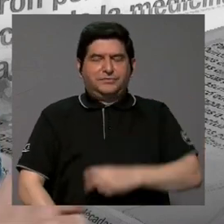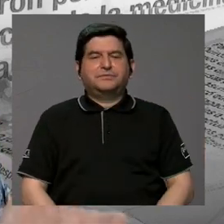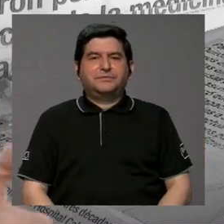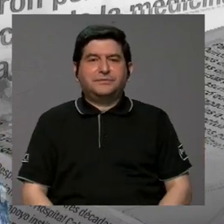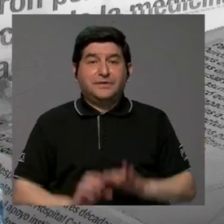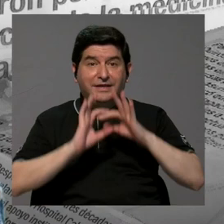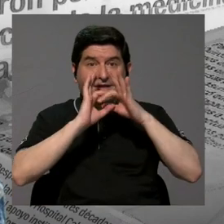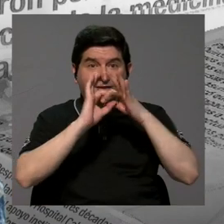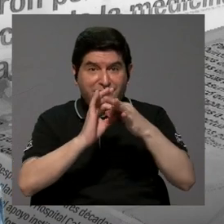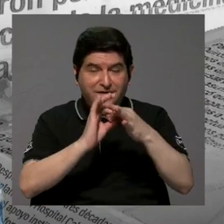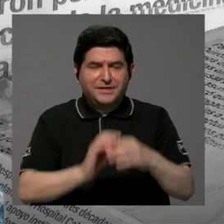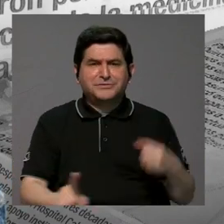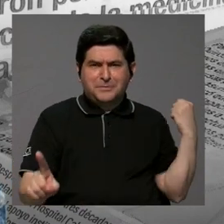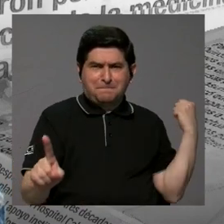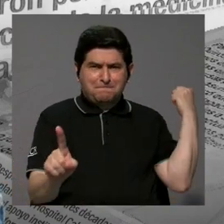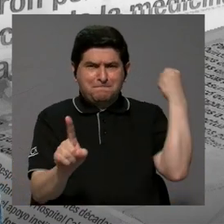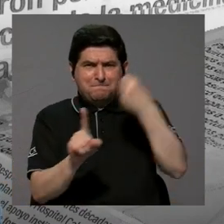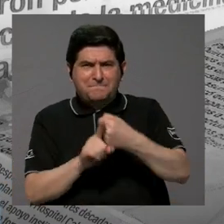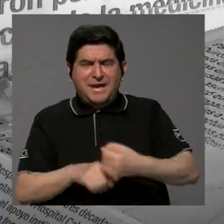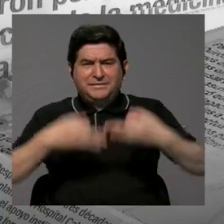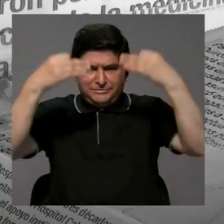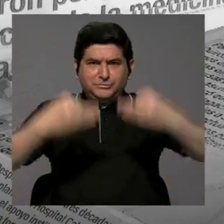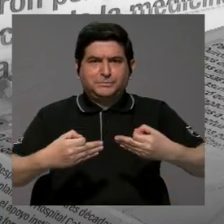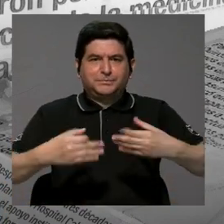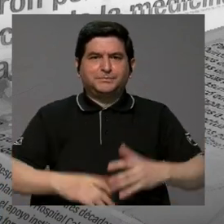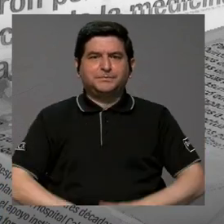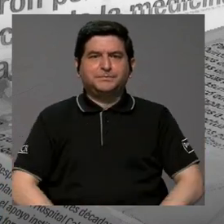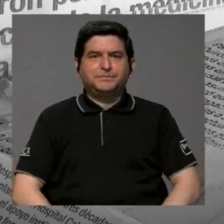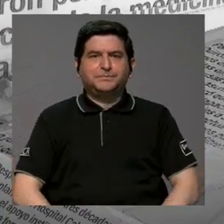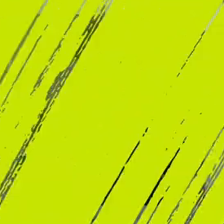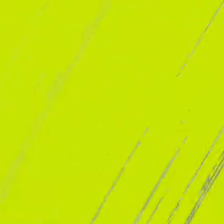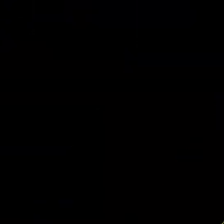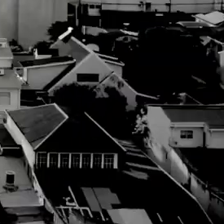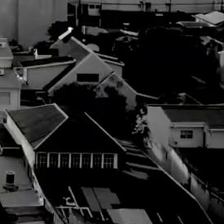Trasplante sobre el impacto de la medida.